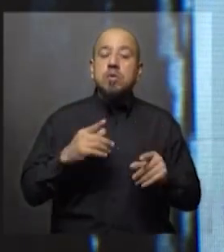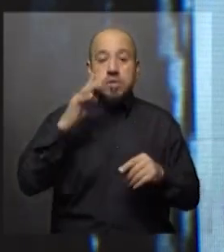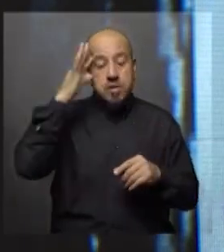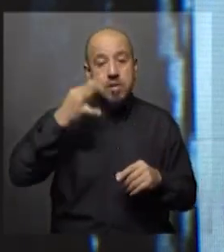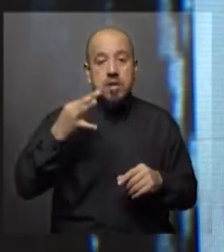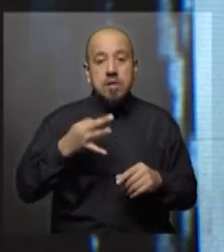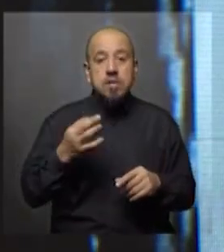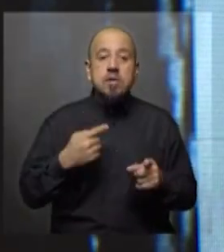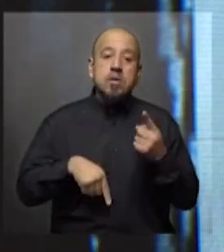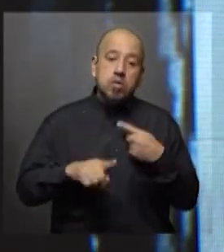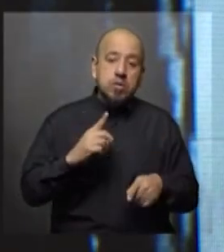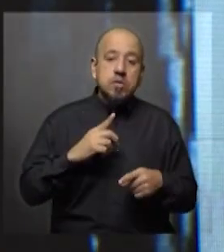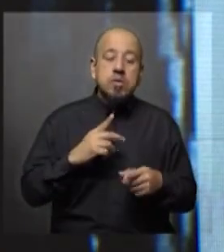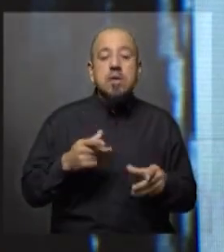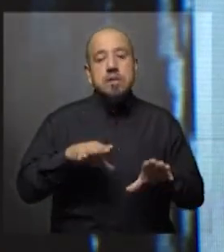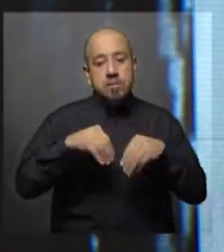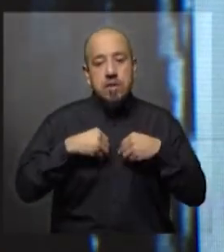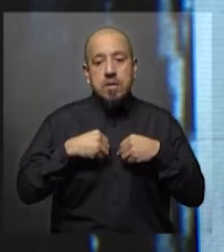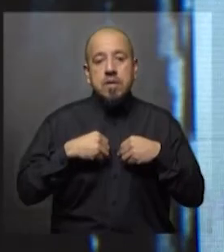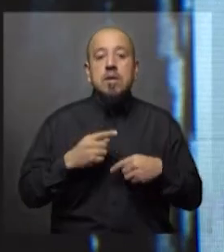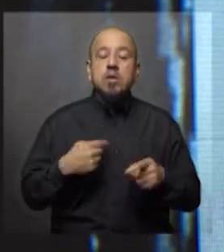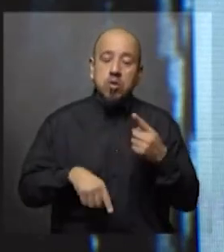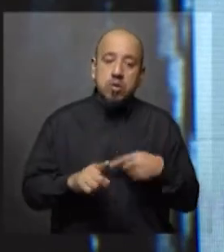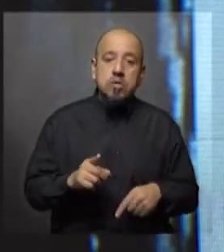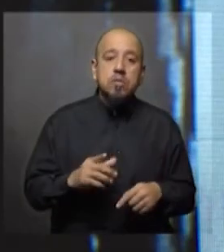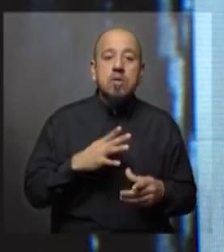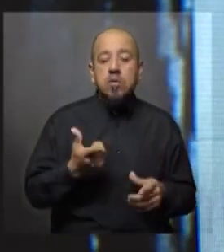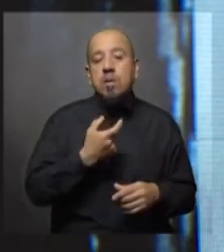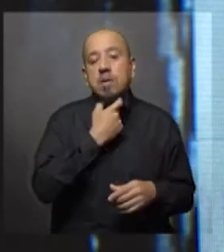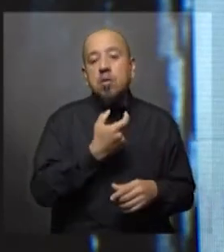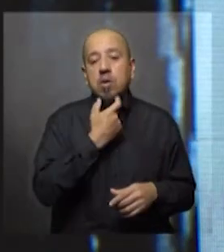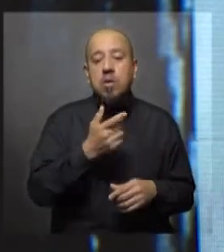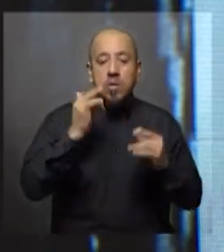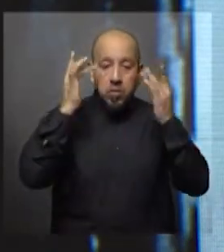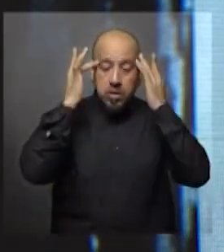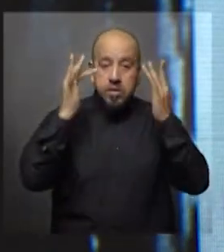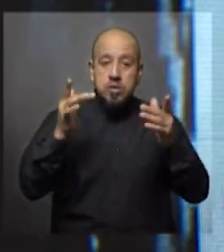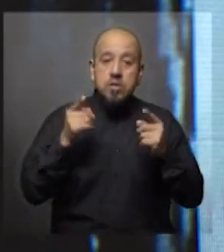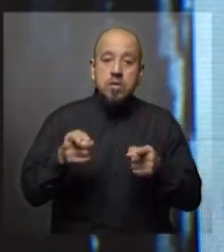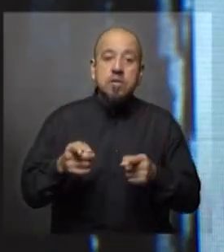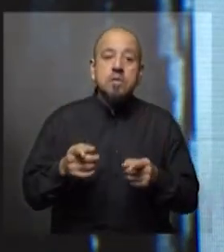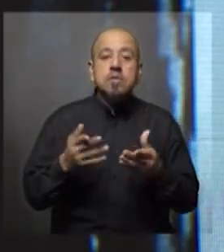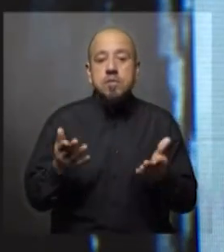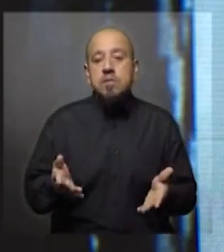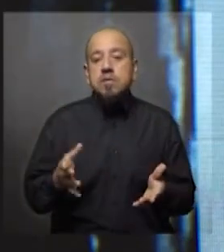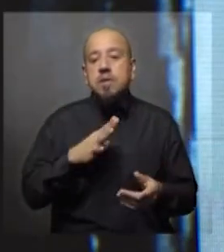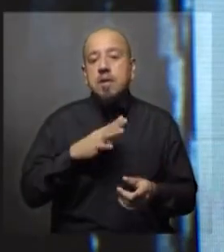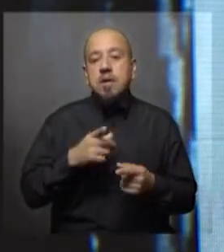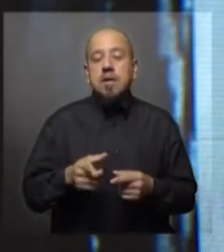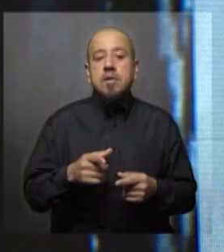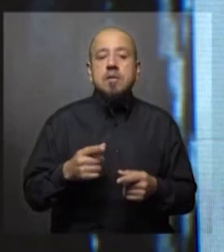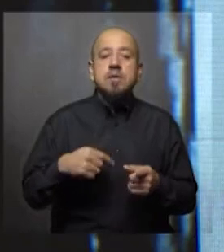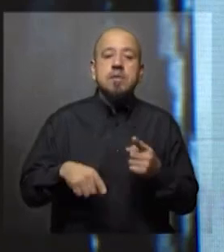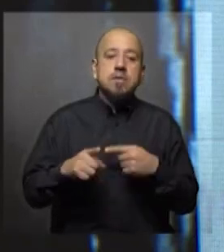y simplemente asumirla Entonces cuando decimos una pedagogía una educación que permita constituir el